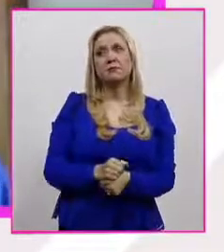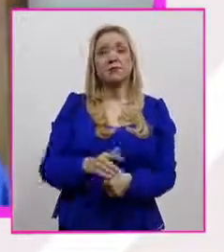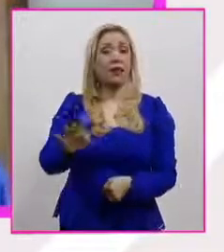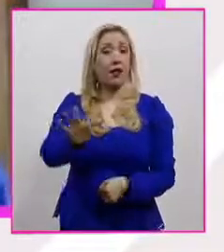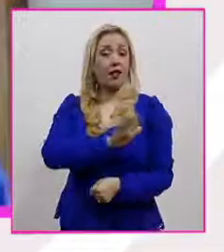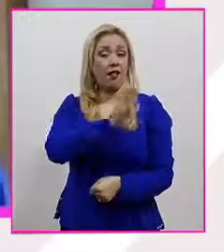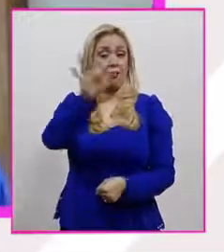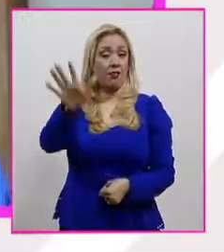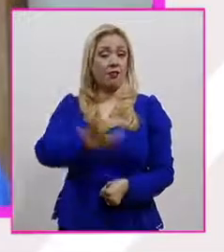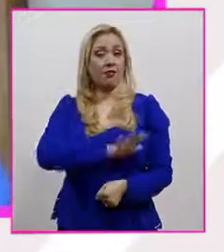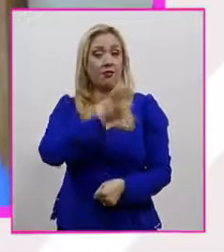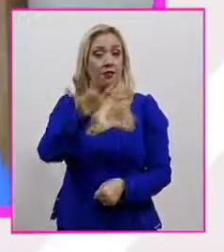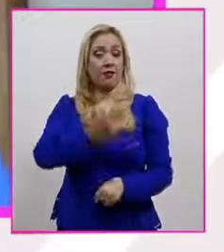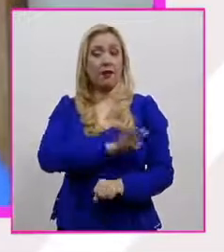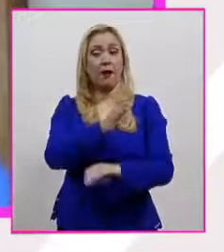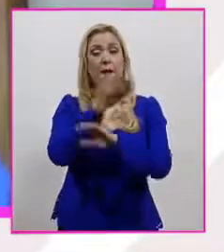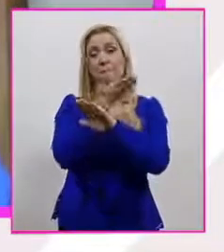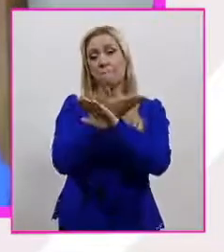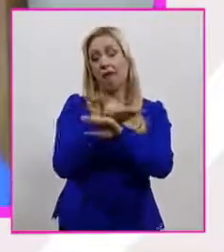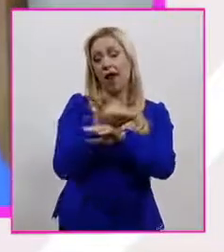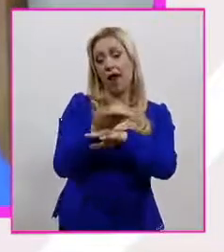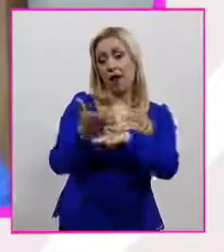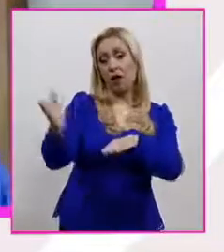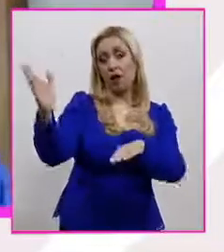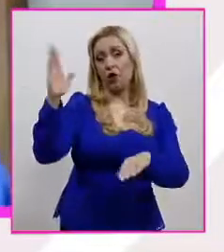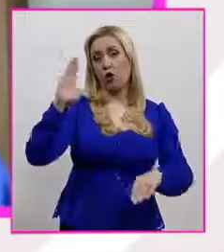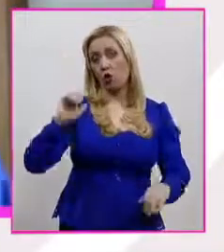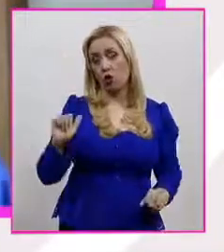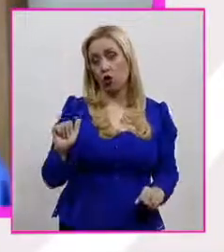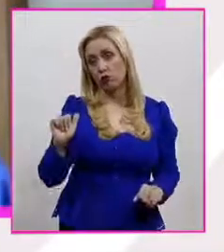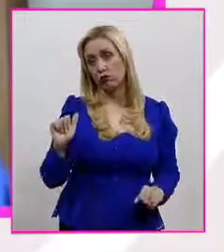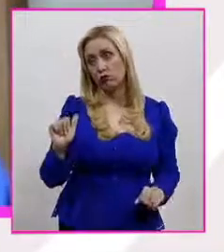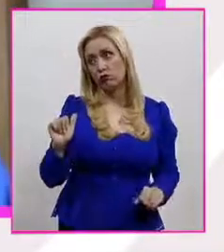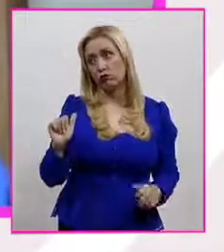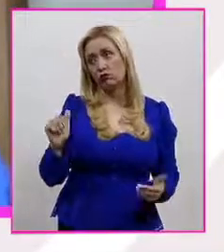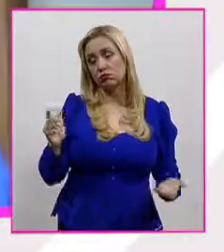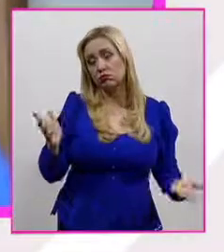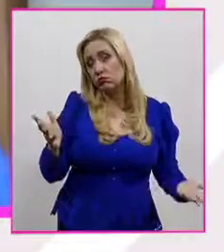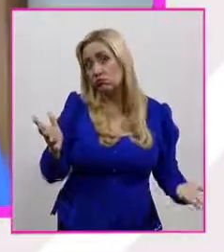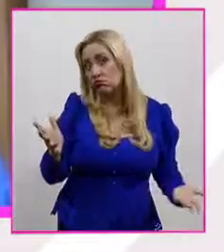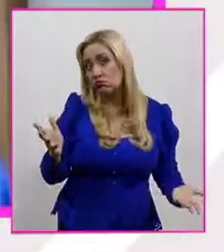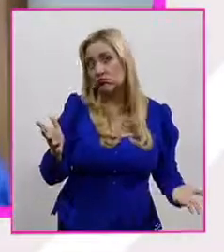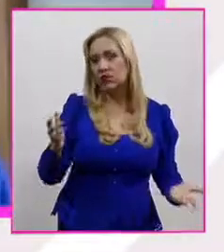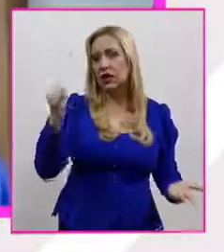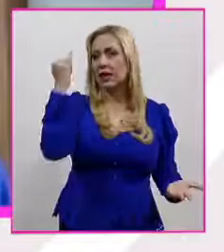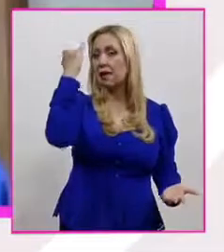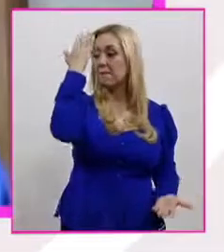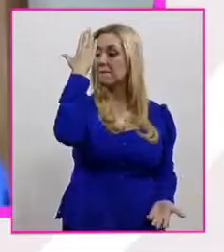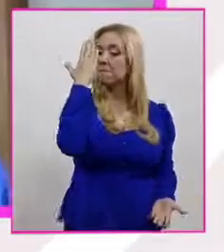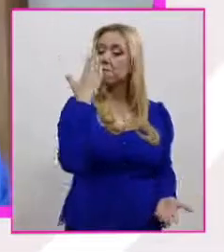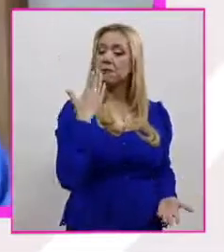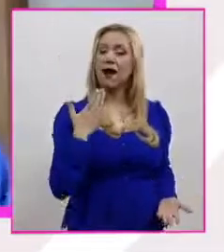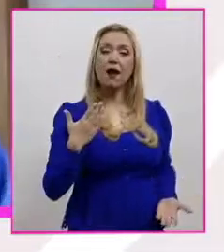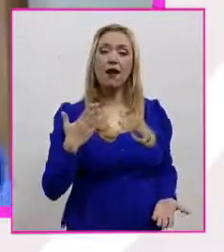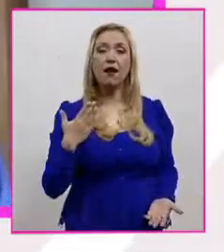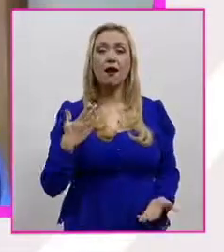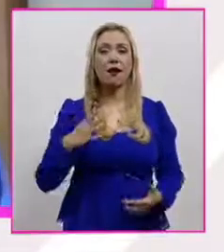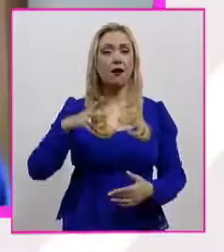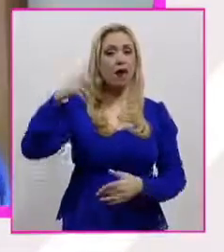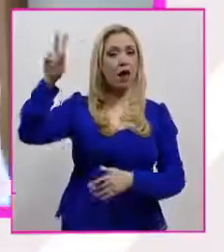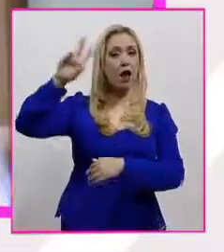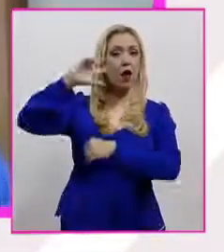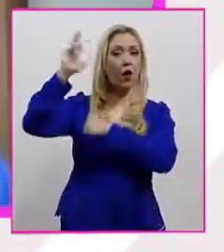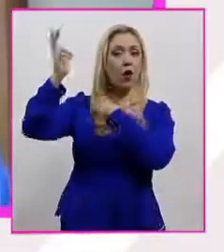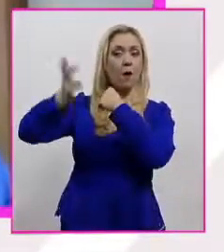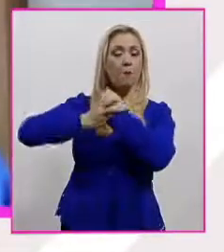claros, digamos, tonos más asociados a cierta imagen propia de los países europeos,